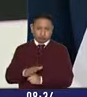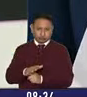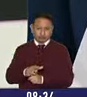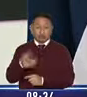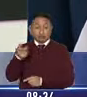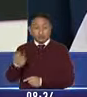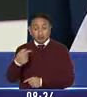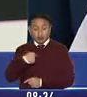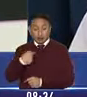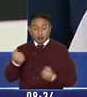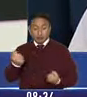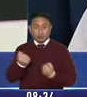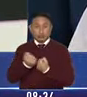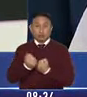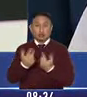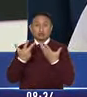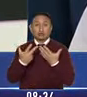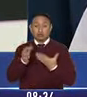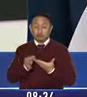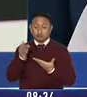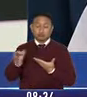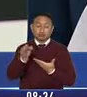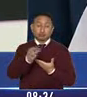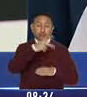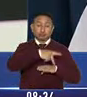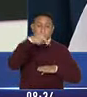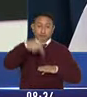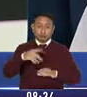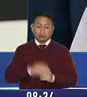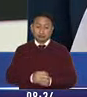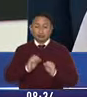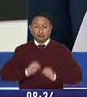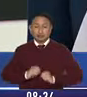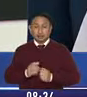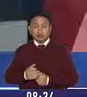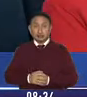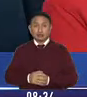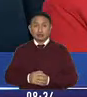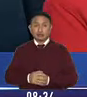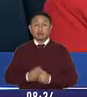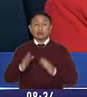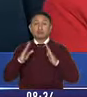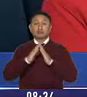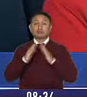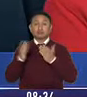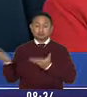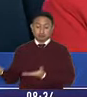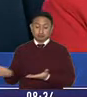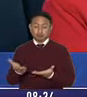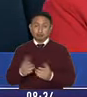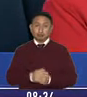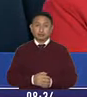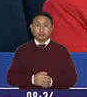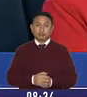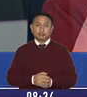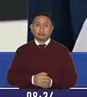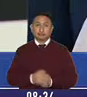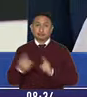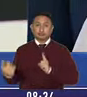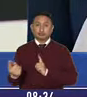ello nosotros en los 8 cantones de la provincia de Pichincha implementaremos casas de acogida para atención